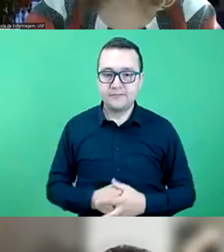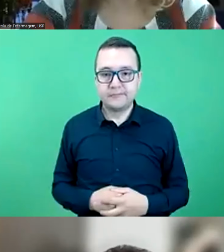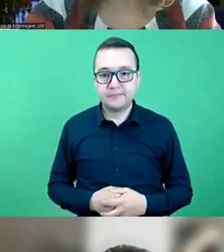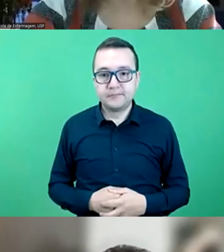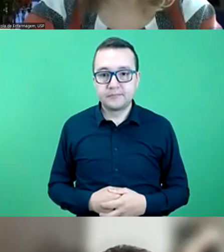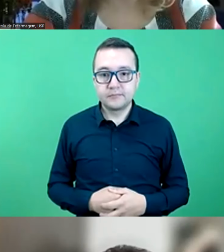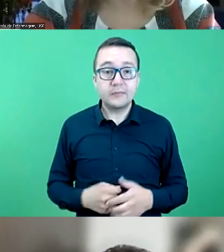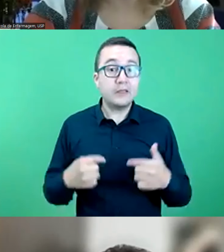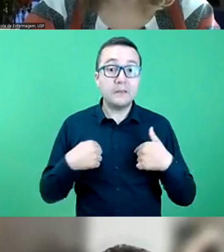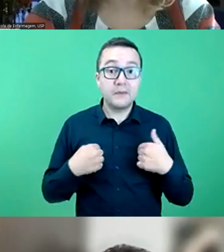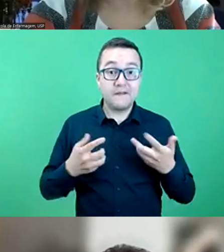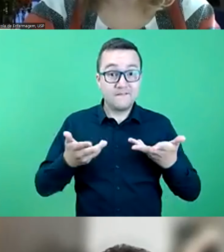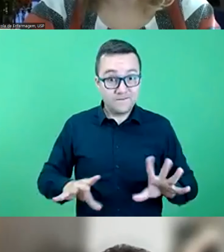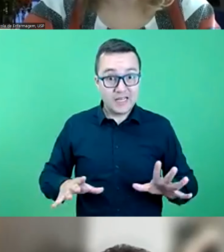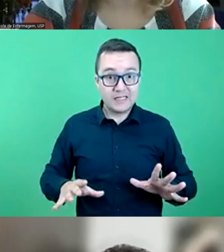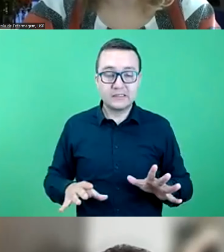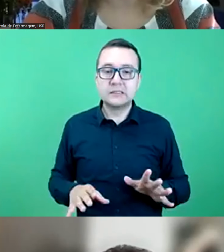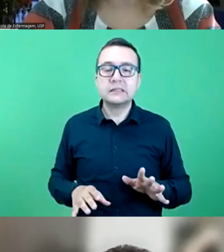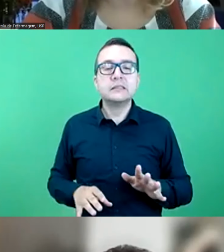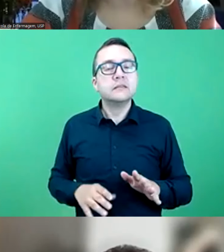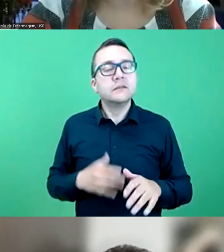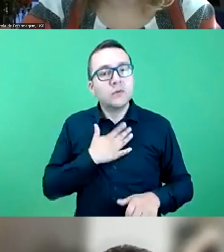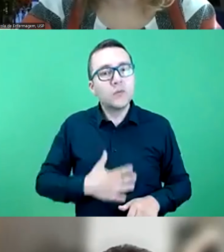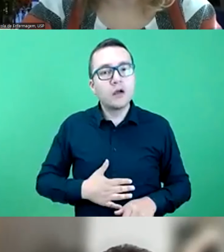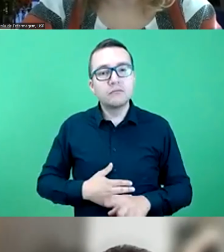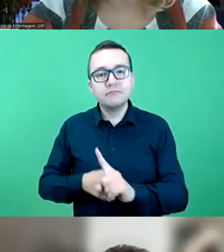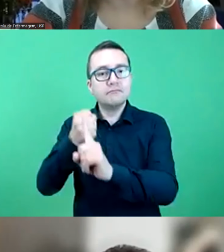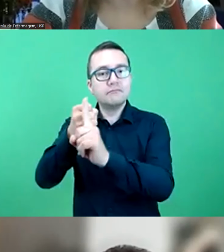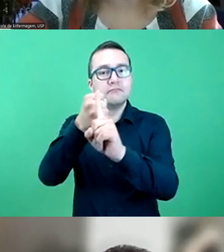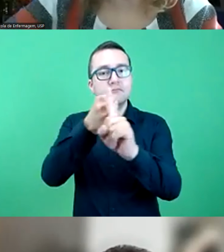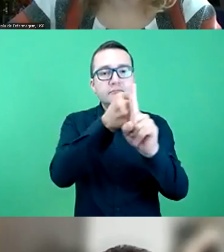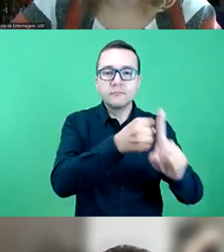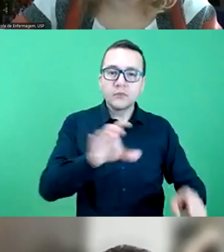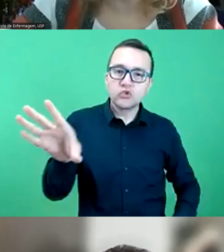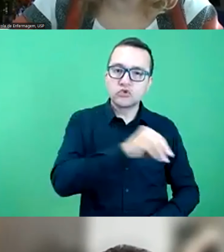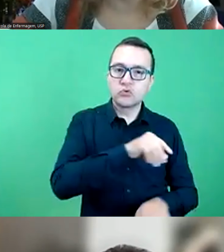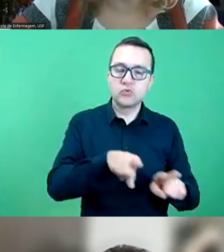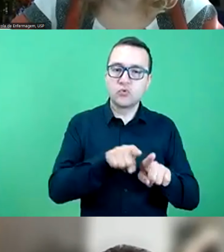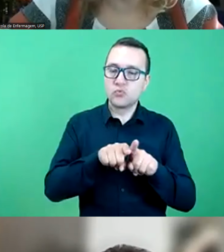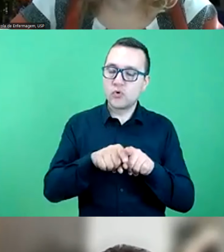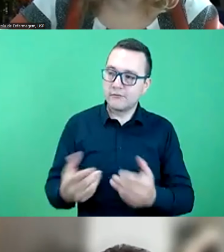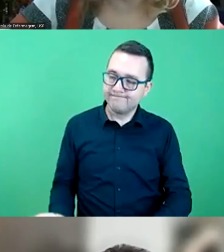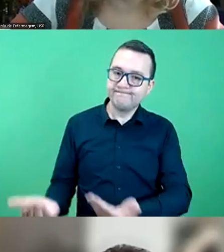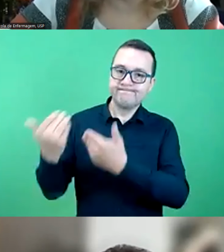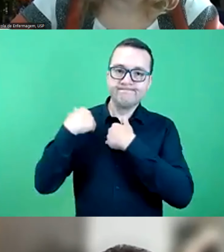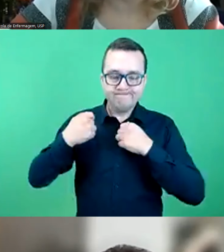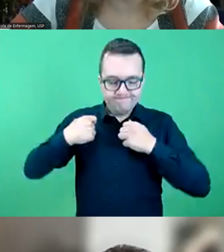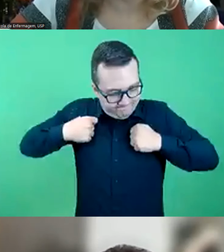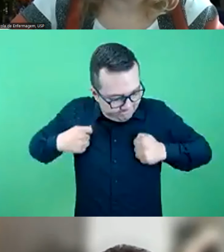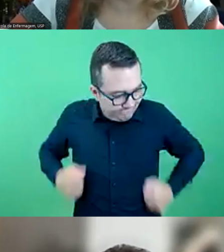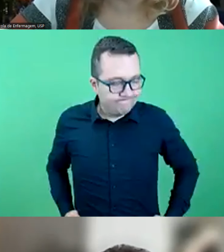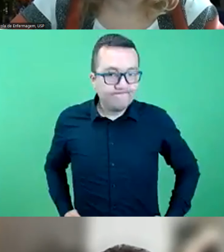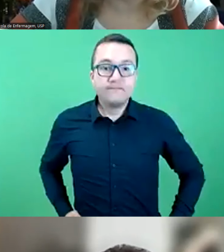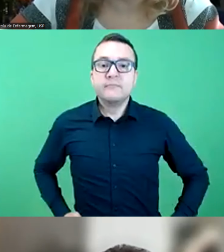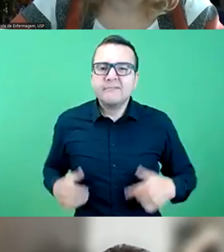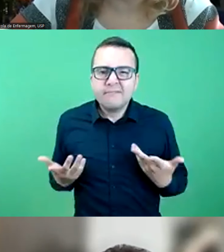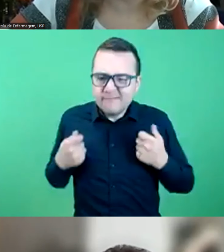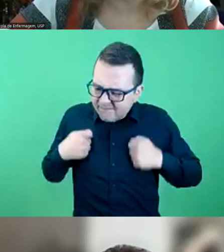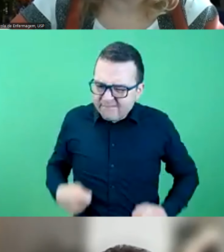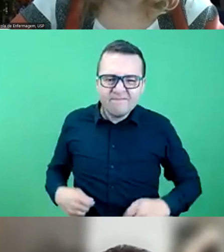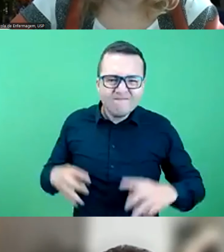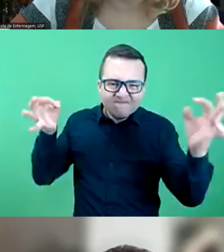pacientes a ser agentes de cambio, a esos que se han quedado con una sed de ver cambios en